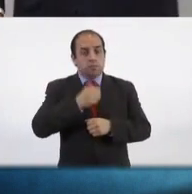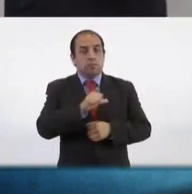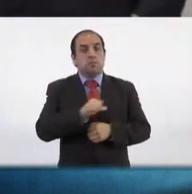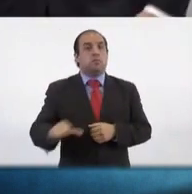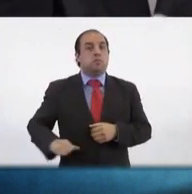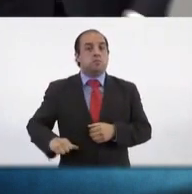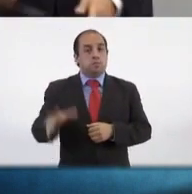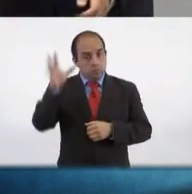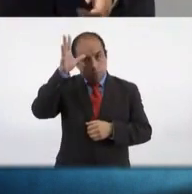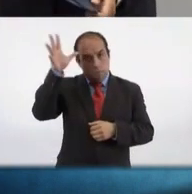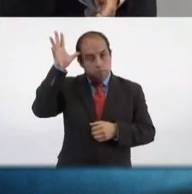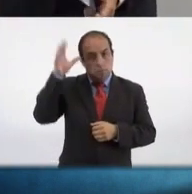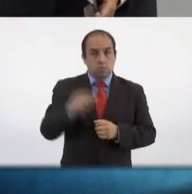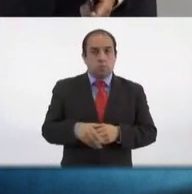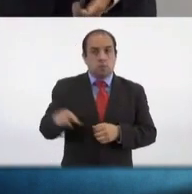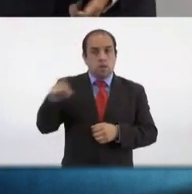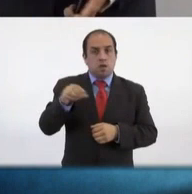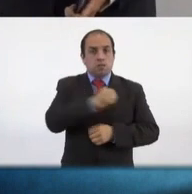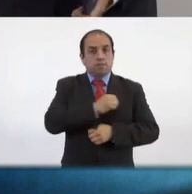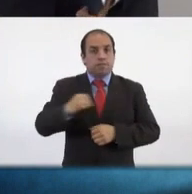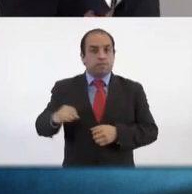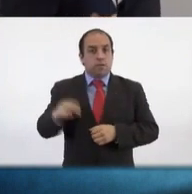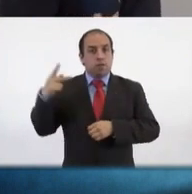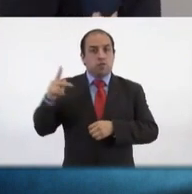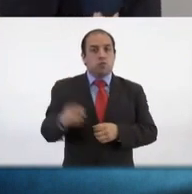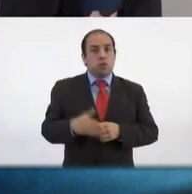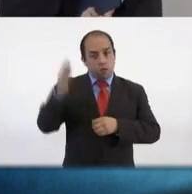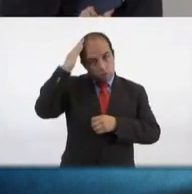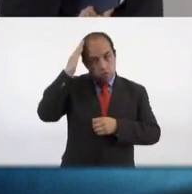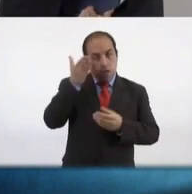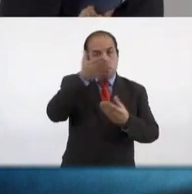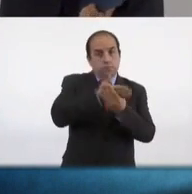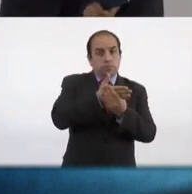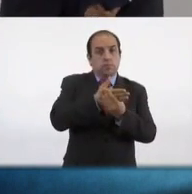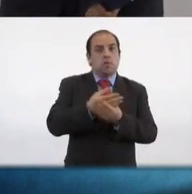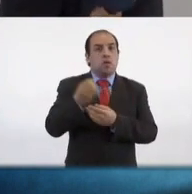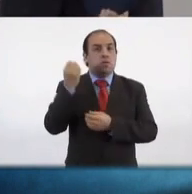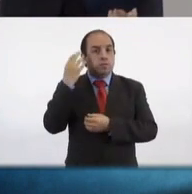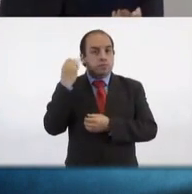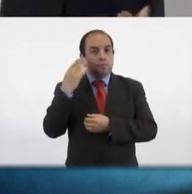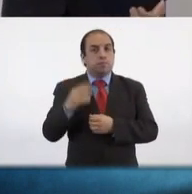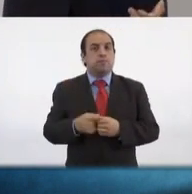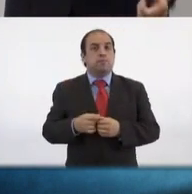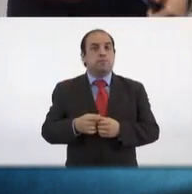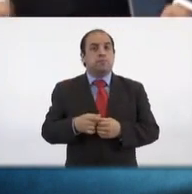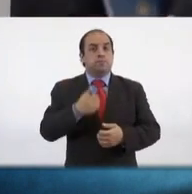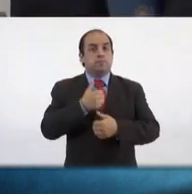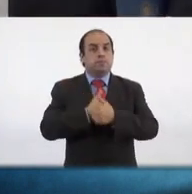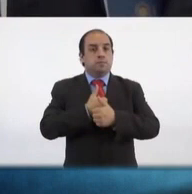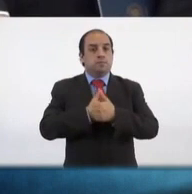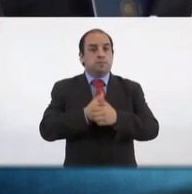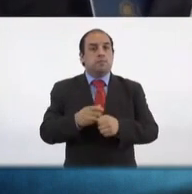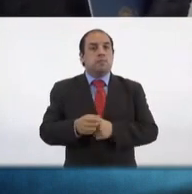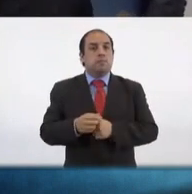alcaldía Cuauhtémoc están siendo obligados por sus líderes para acudir a los actos de campaña de la candidata de